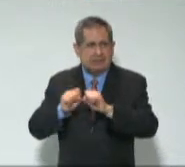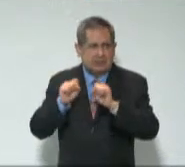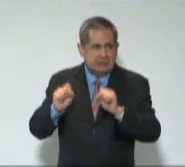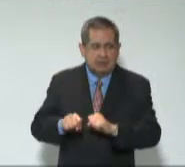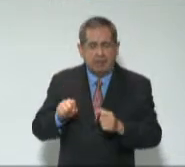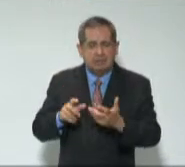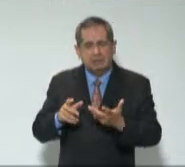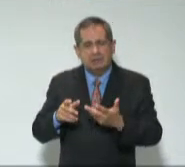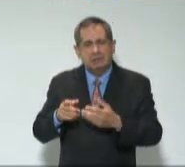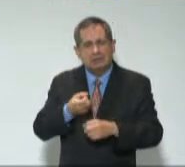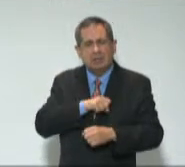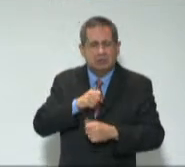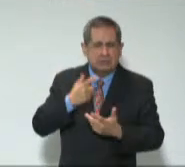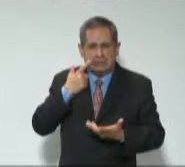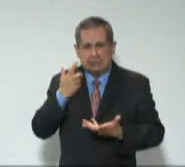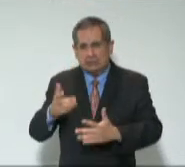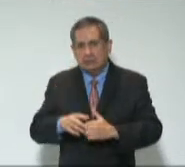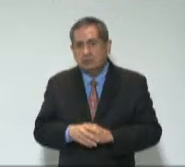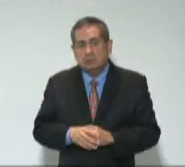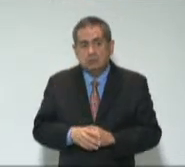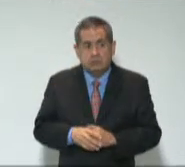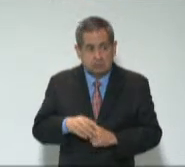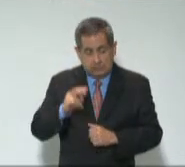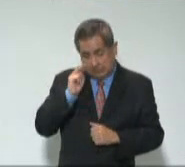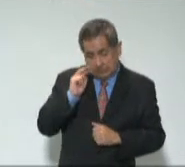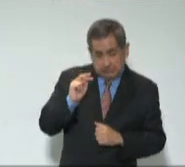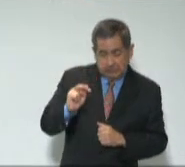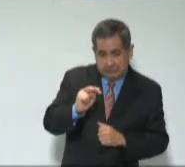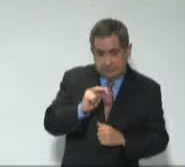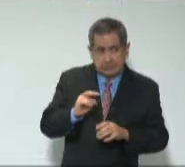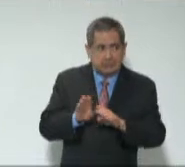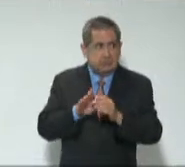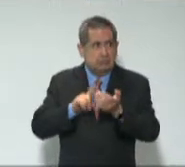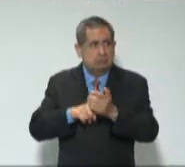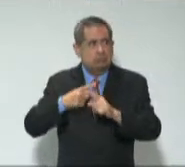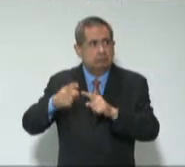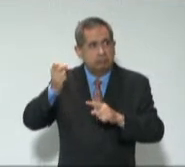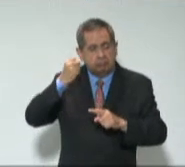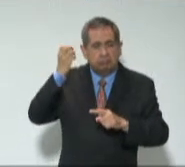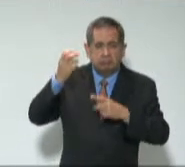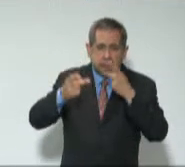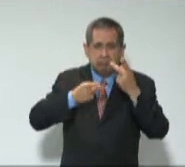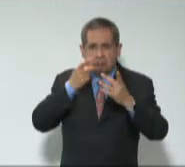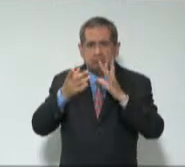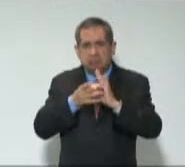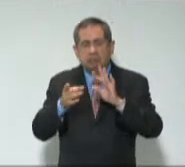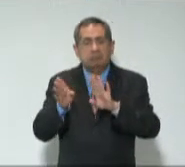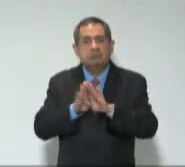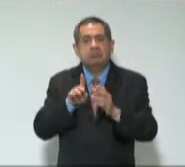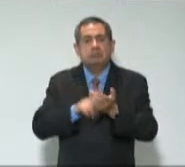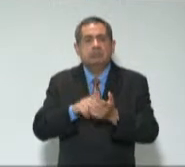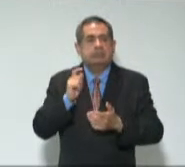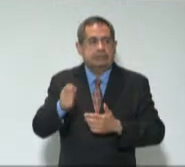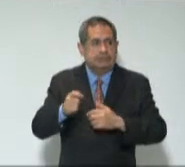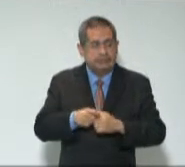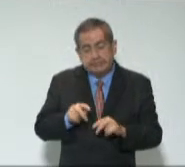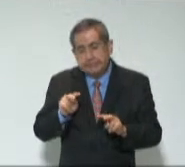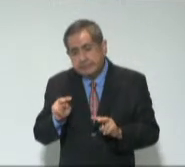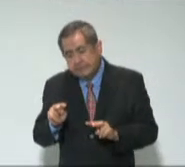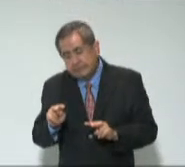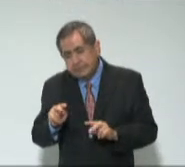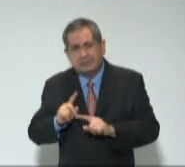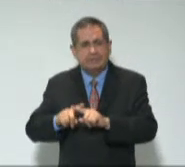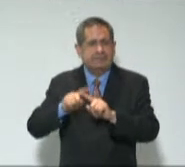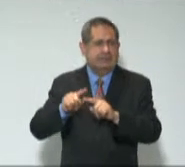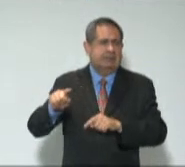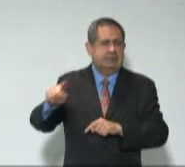aquí vemos este de desplazamiento que se ha hablado Incluso en los discursos inaugurales que que que se han percibido por todos